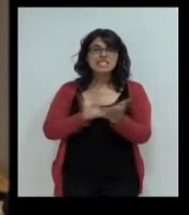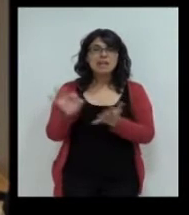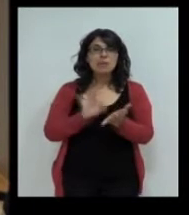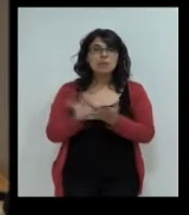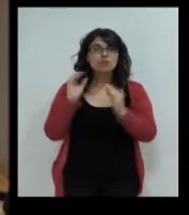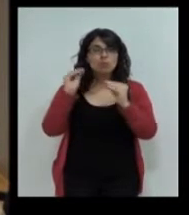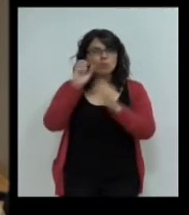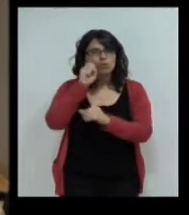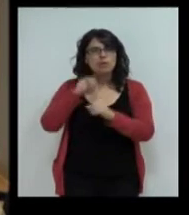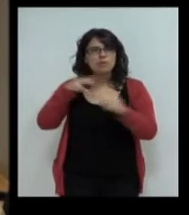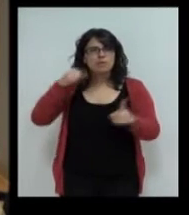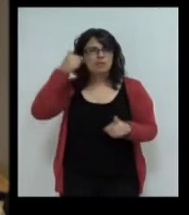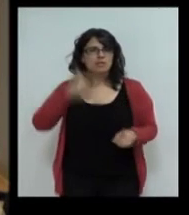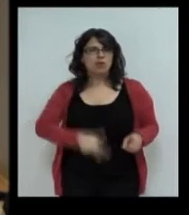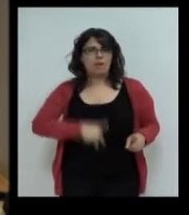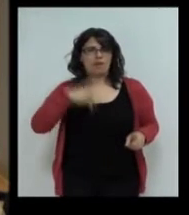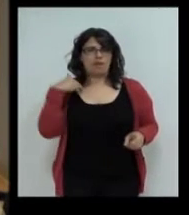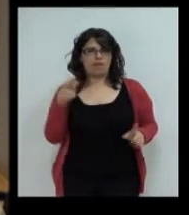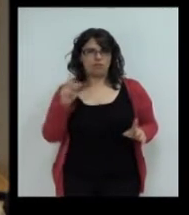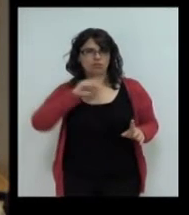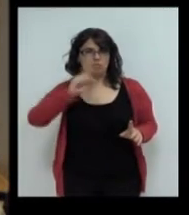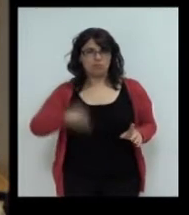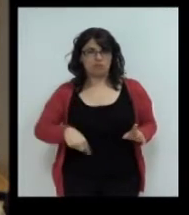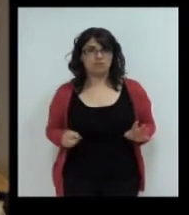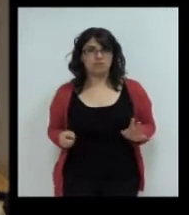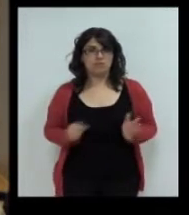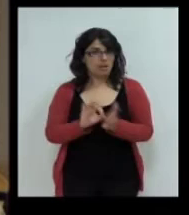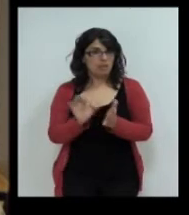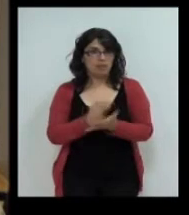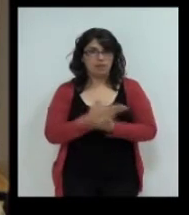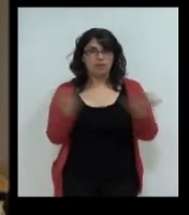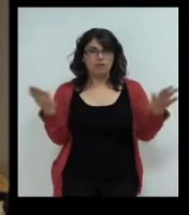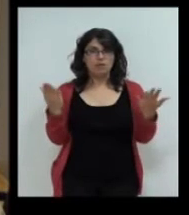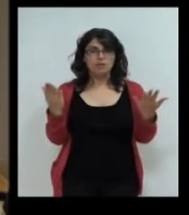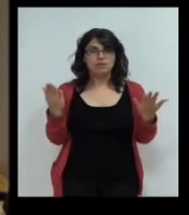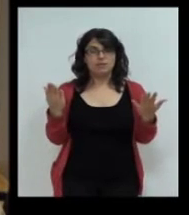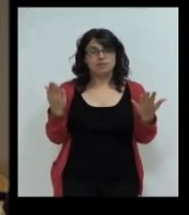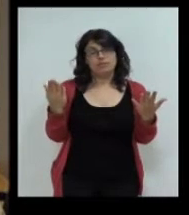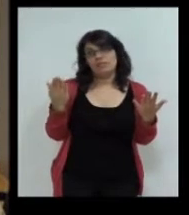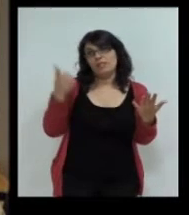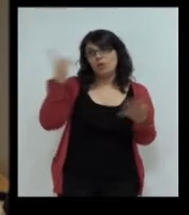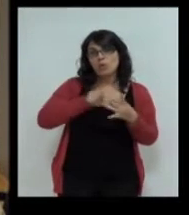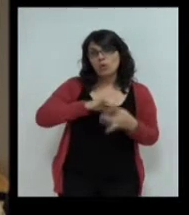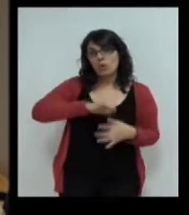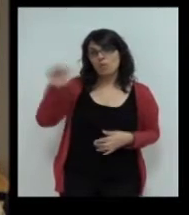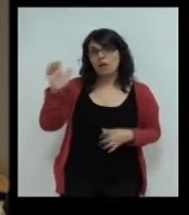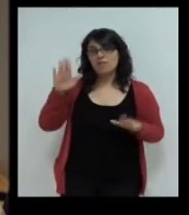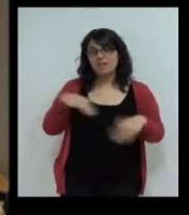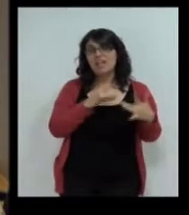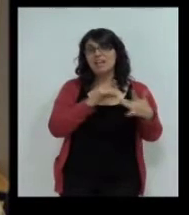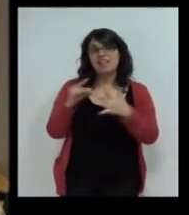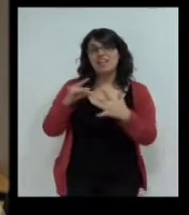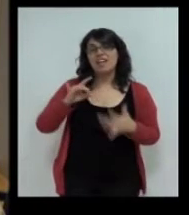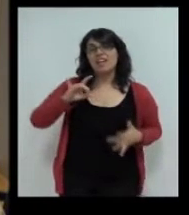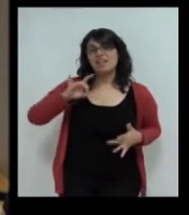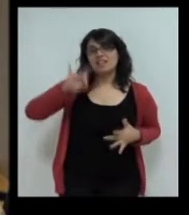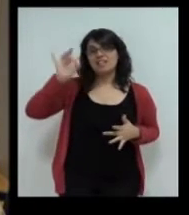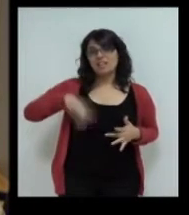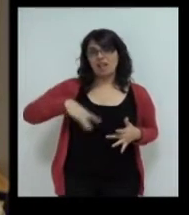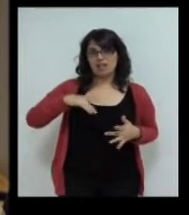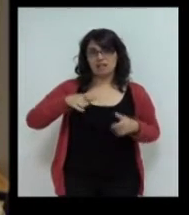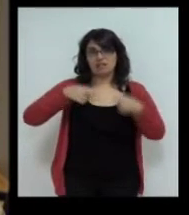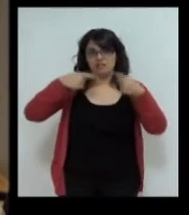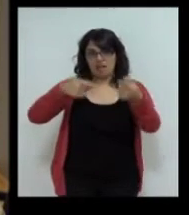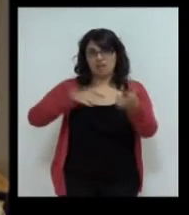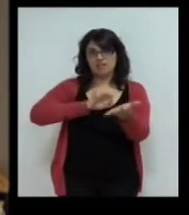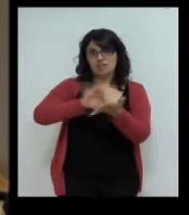más globalizada, y aquí, para desgracia de la Unión Europea, quien lideran básicamente en lo que es la prestación de